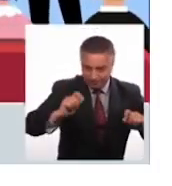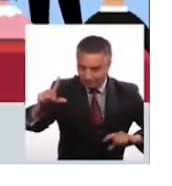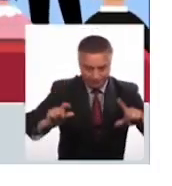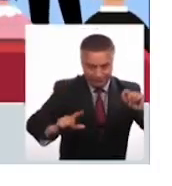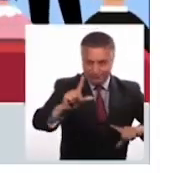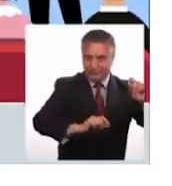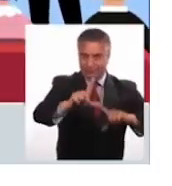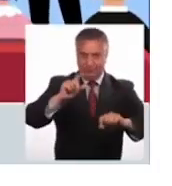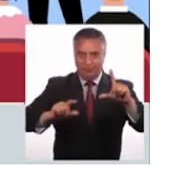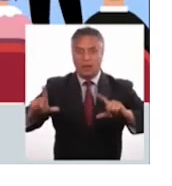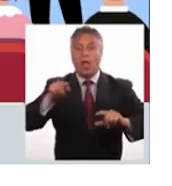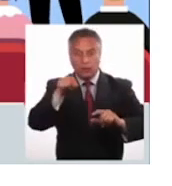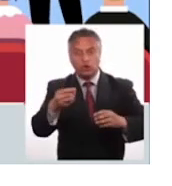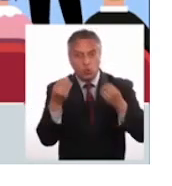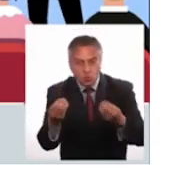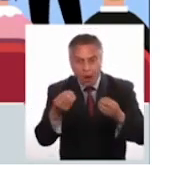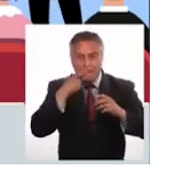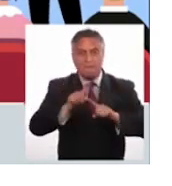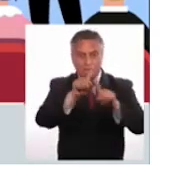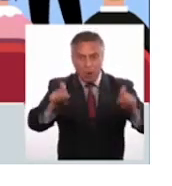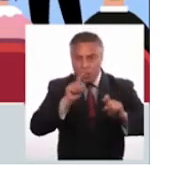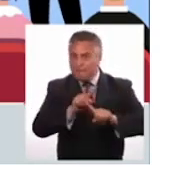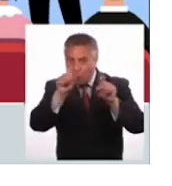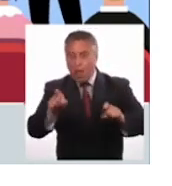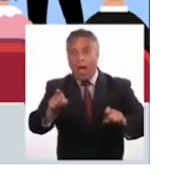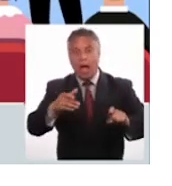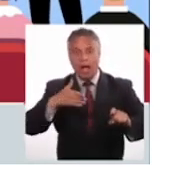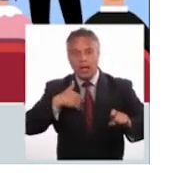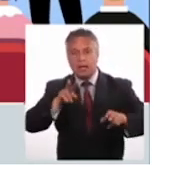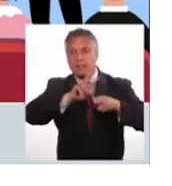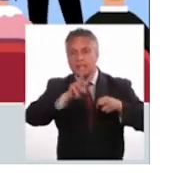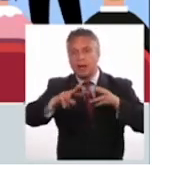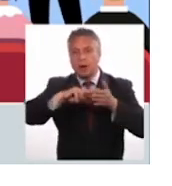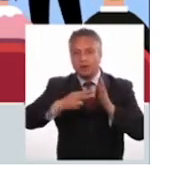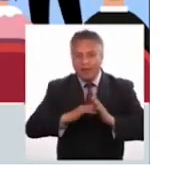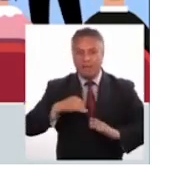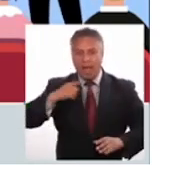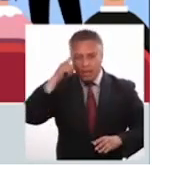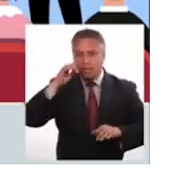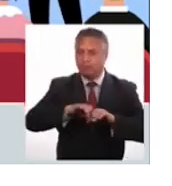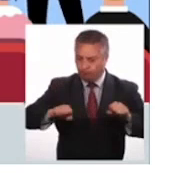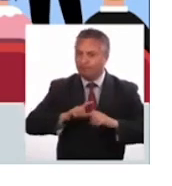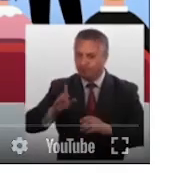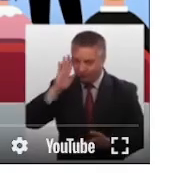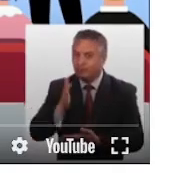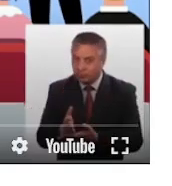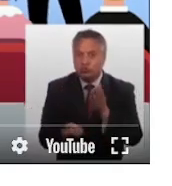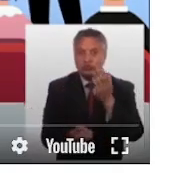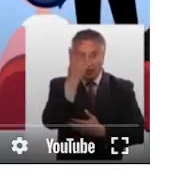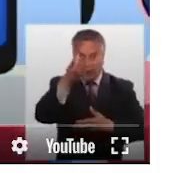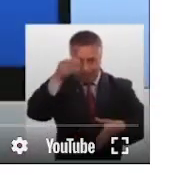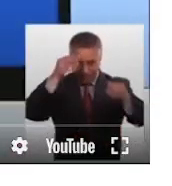que las y los estudiantes generen buenas preguntas que les permitan resolver problemas, tomar decisiones y aprender nuevos